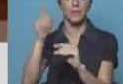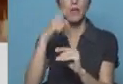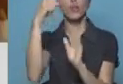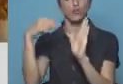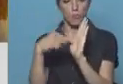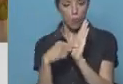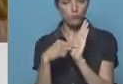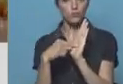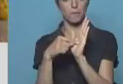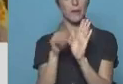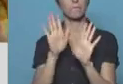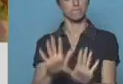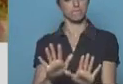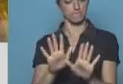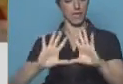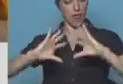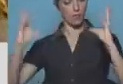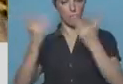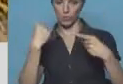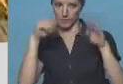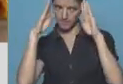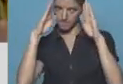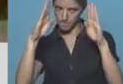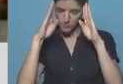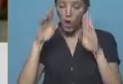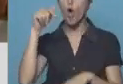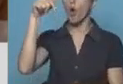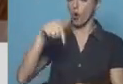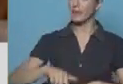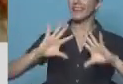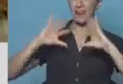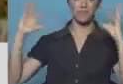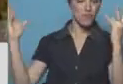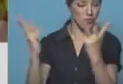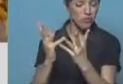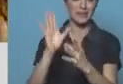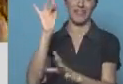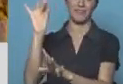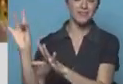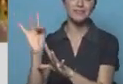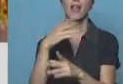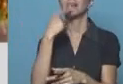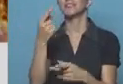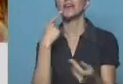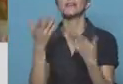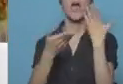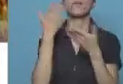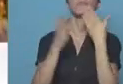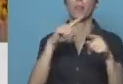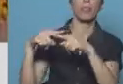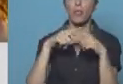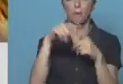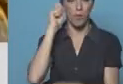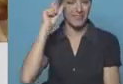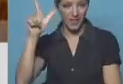en el mundo. Estamos ante un mundo muy complejo, ante un mundo donde ya no se debate por ideas, ni los enfrentamientos son por